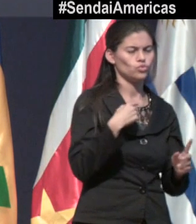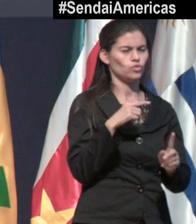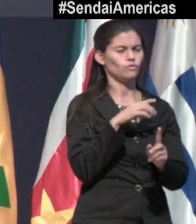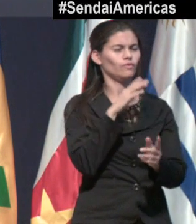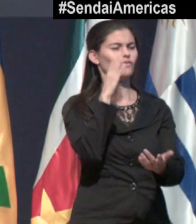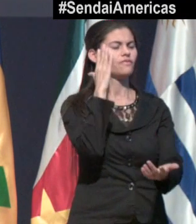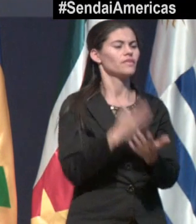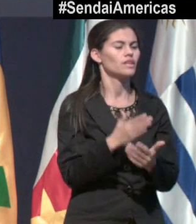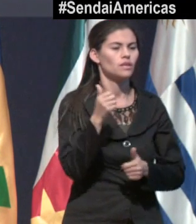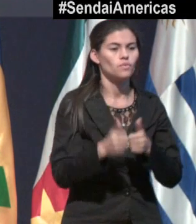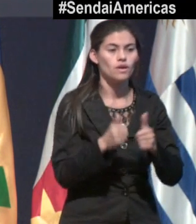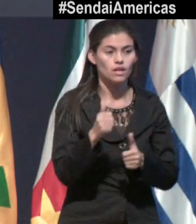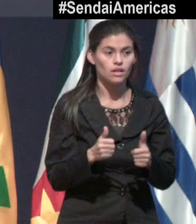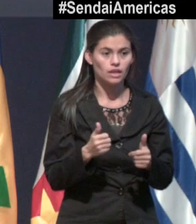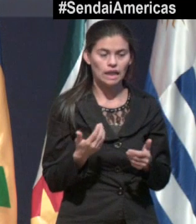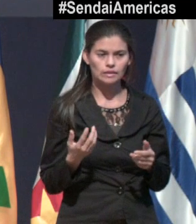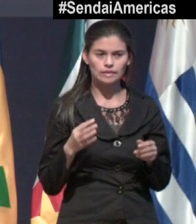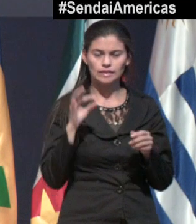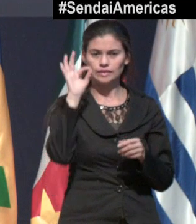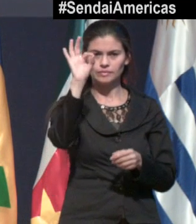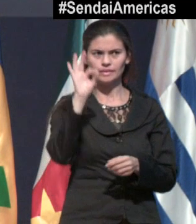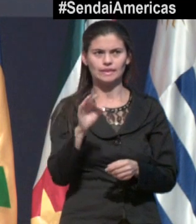bueno, si este porcentaje es muy